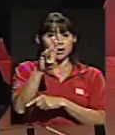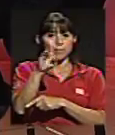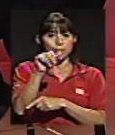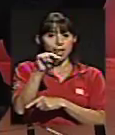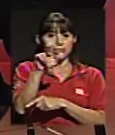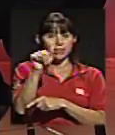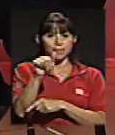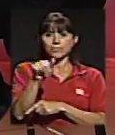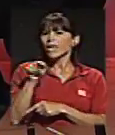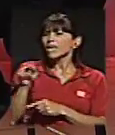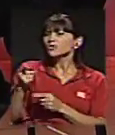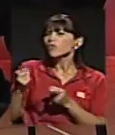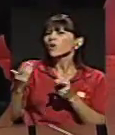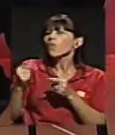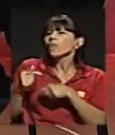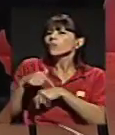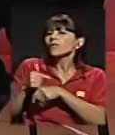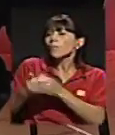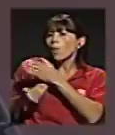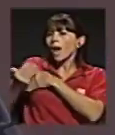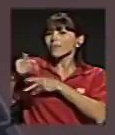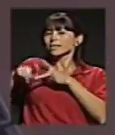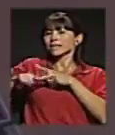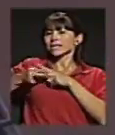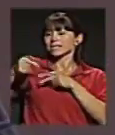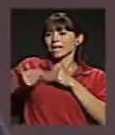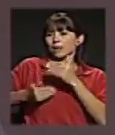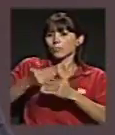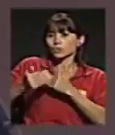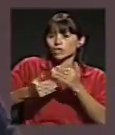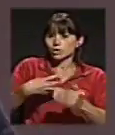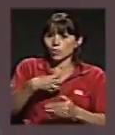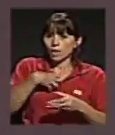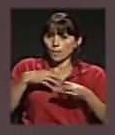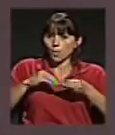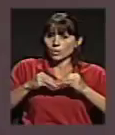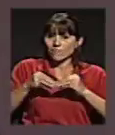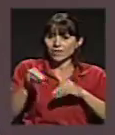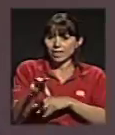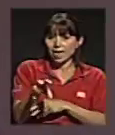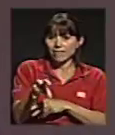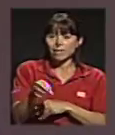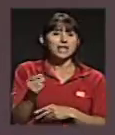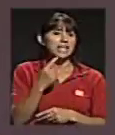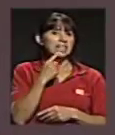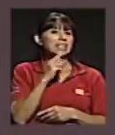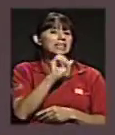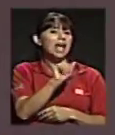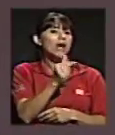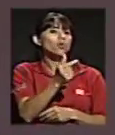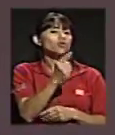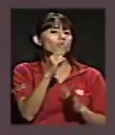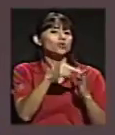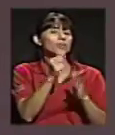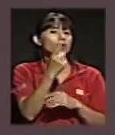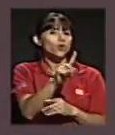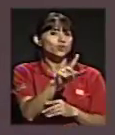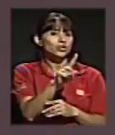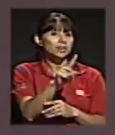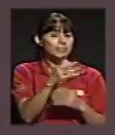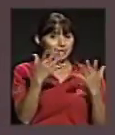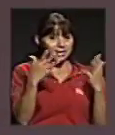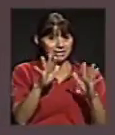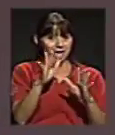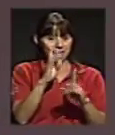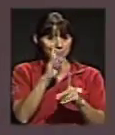proceso de portabilidad? Aquí, digamos, este documento dice que fue en agosto de 2011 que se dio esta pues, compra total. Ya en el 2011 se